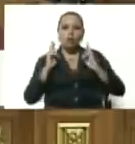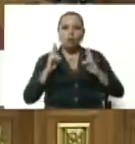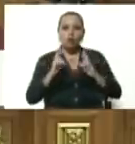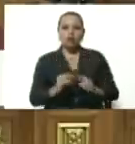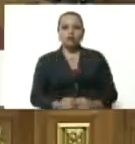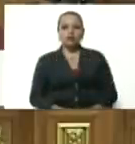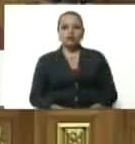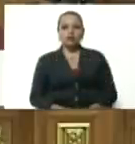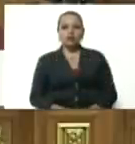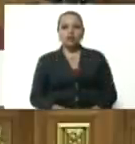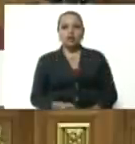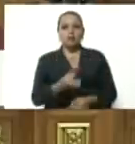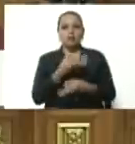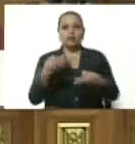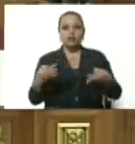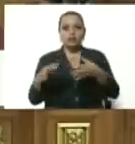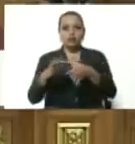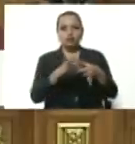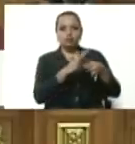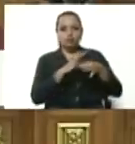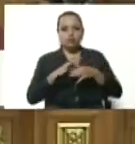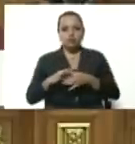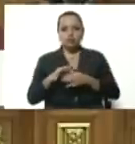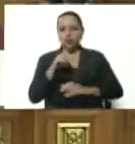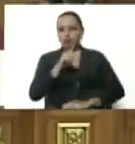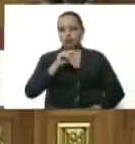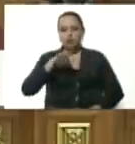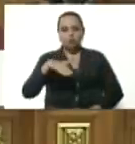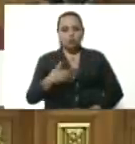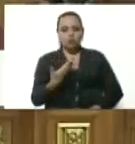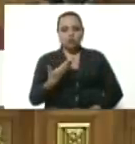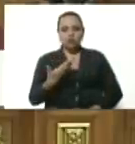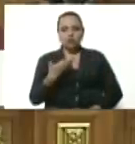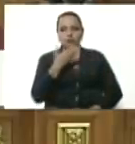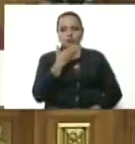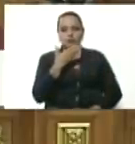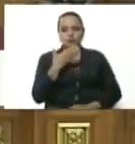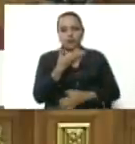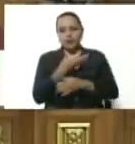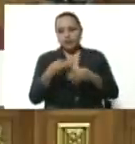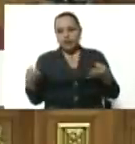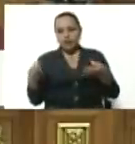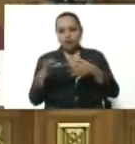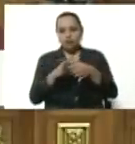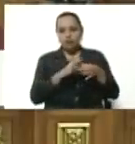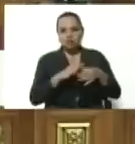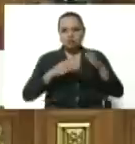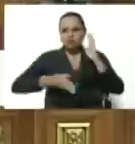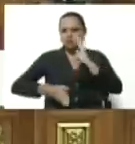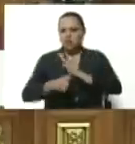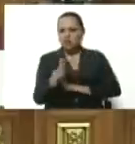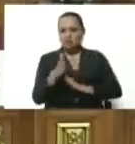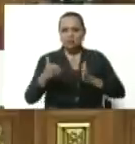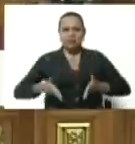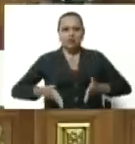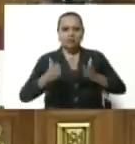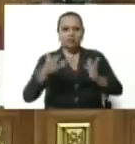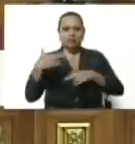en perfecta unidad. Si eso no se puede en perfecta unidad, seguimos avanzando por el camino de la revolución.